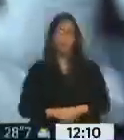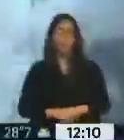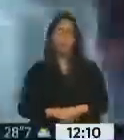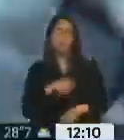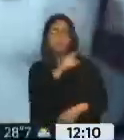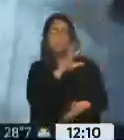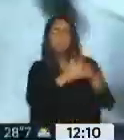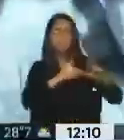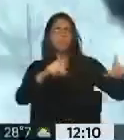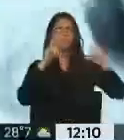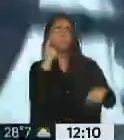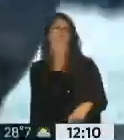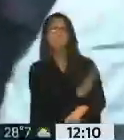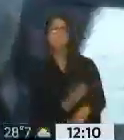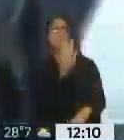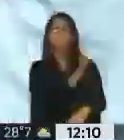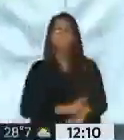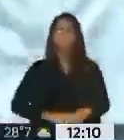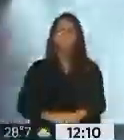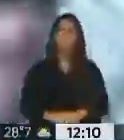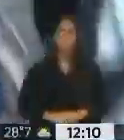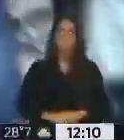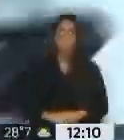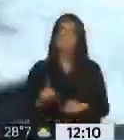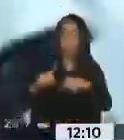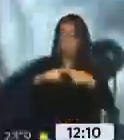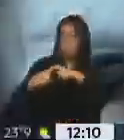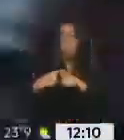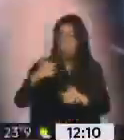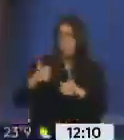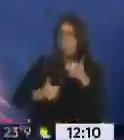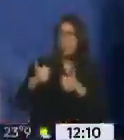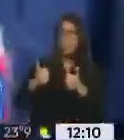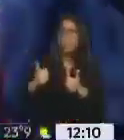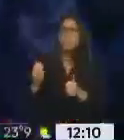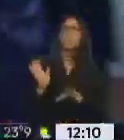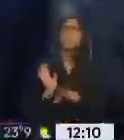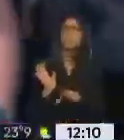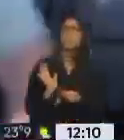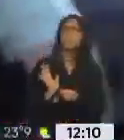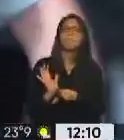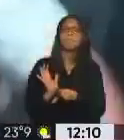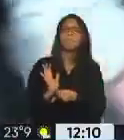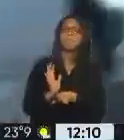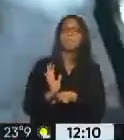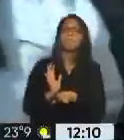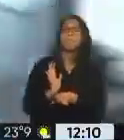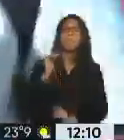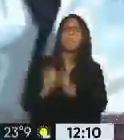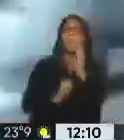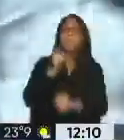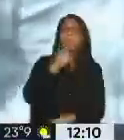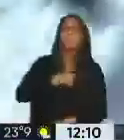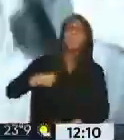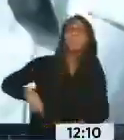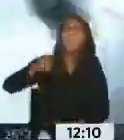una reputación muy dudosa. Estamos hablando de un debate en donde se cortarían relaciones con los países como China,